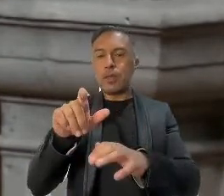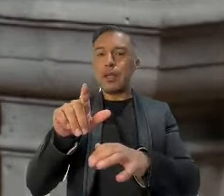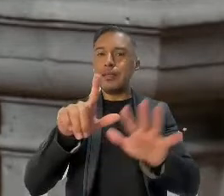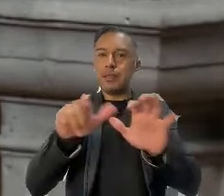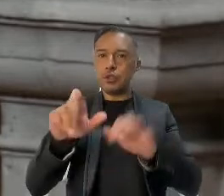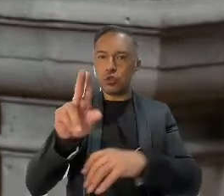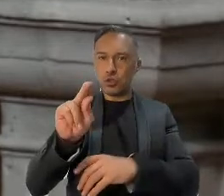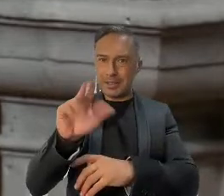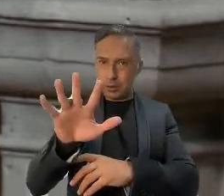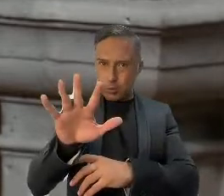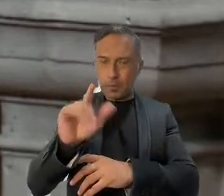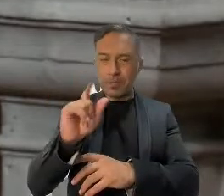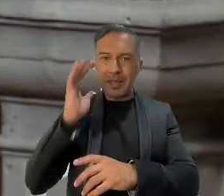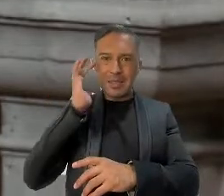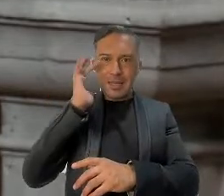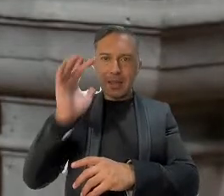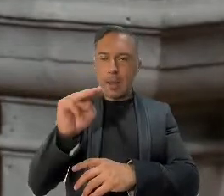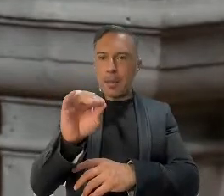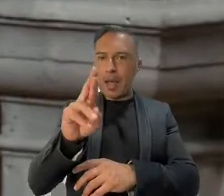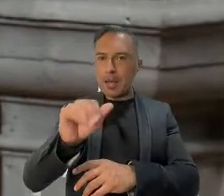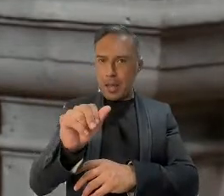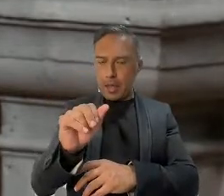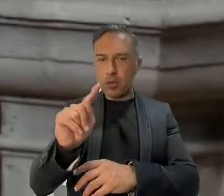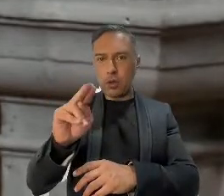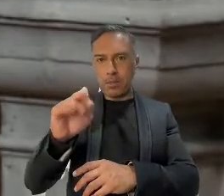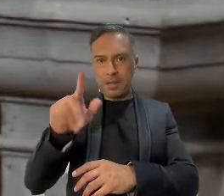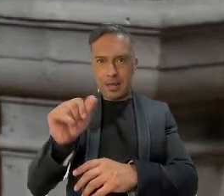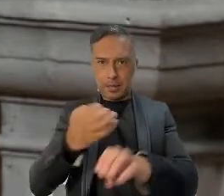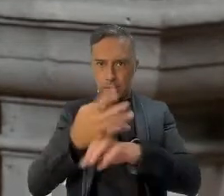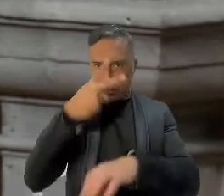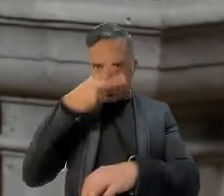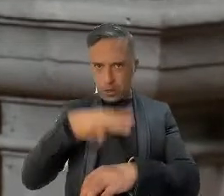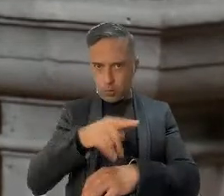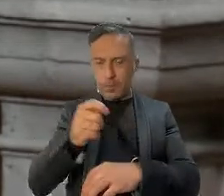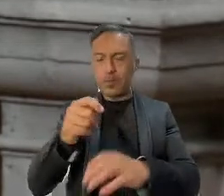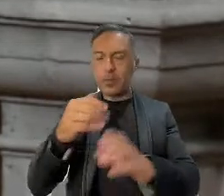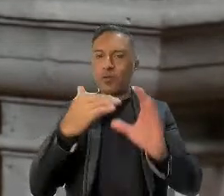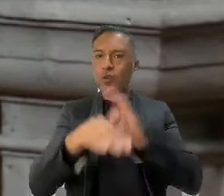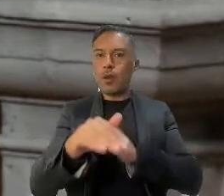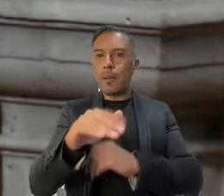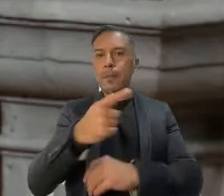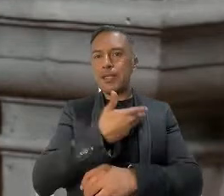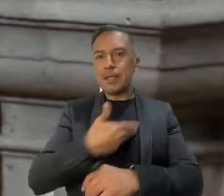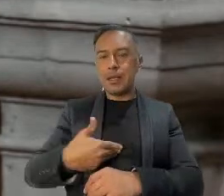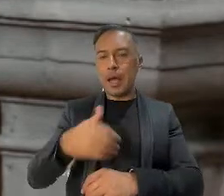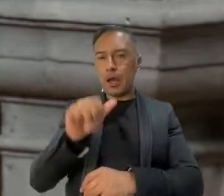55785, Santa María Tonanitla, Estado de México, y correo electrónico